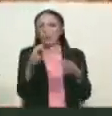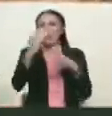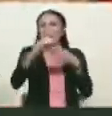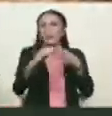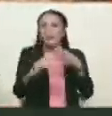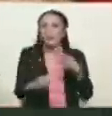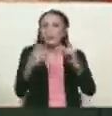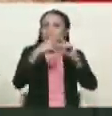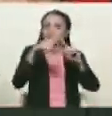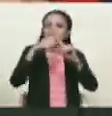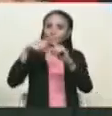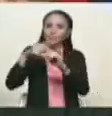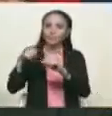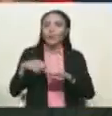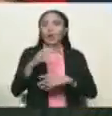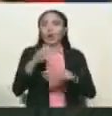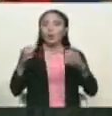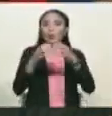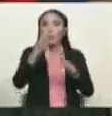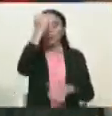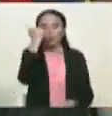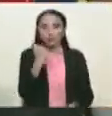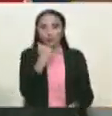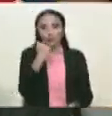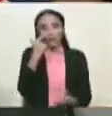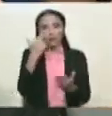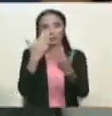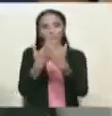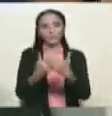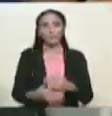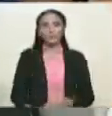frentes, Frente Francisco de Miranda.